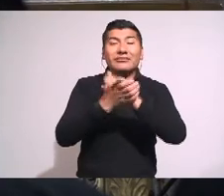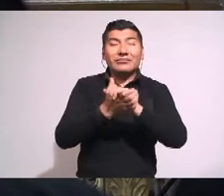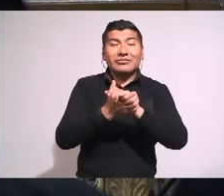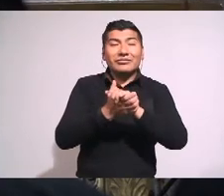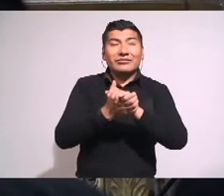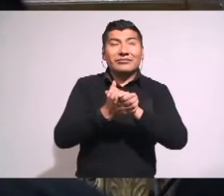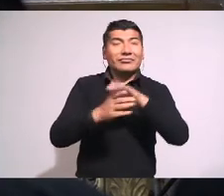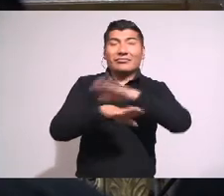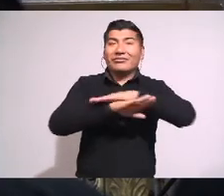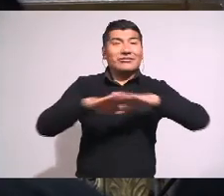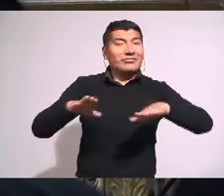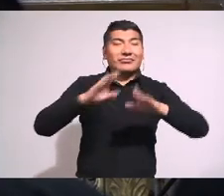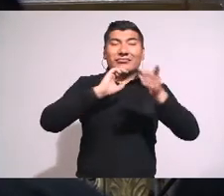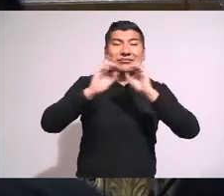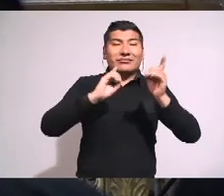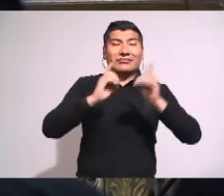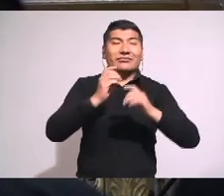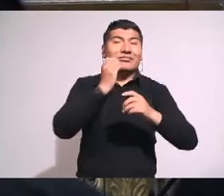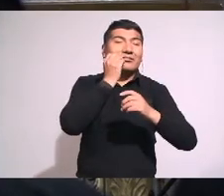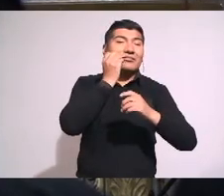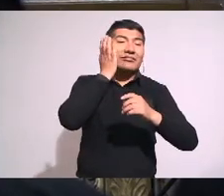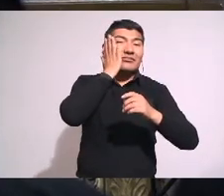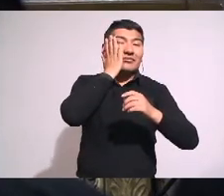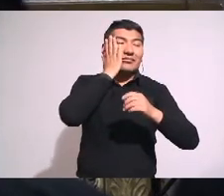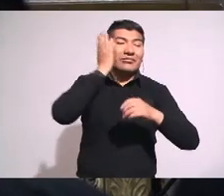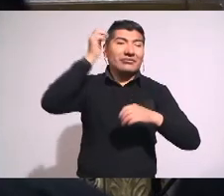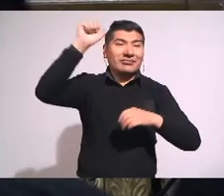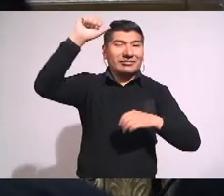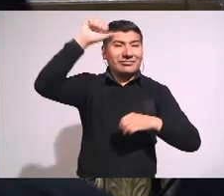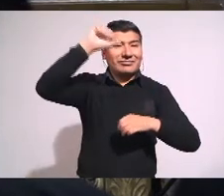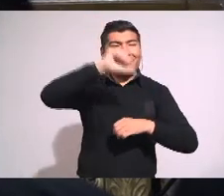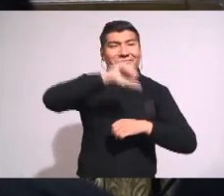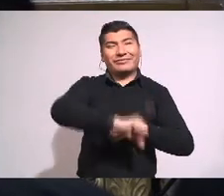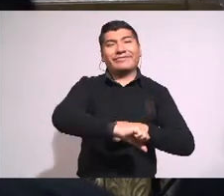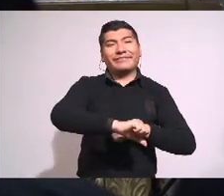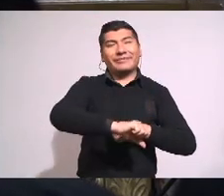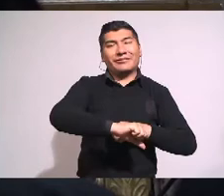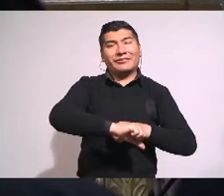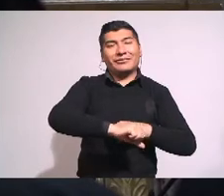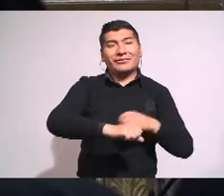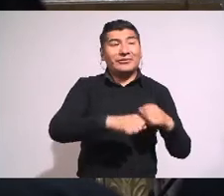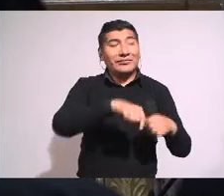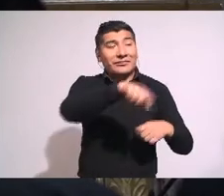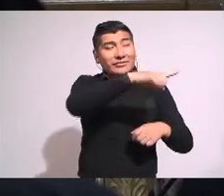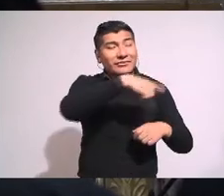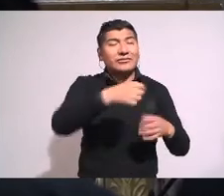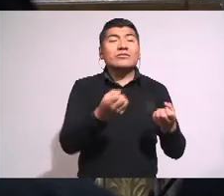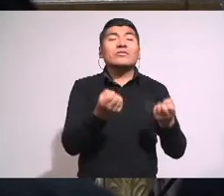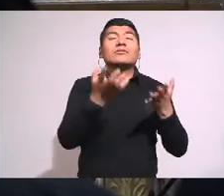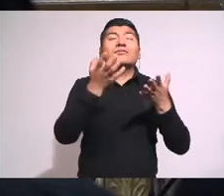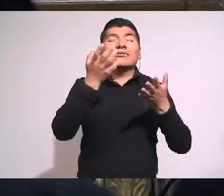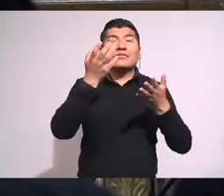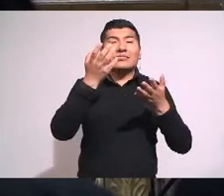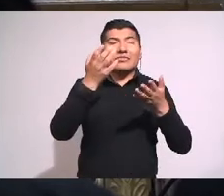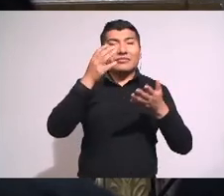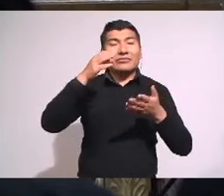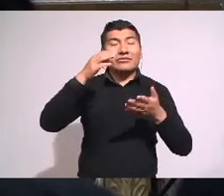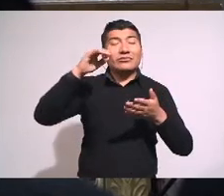y familiar, ¿cuántos hogares se han destruido? ¿Cuánto habrán dialogado José y María?